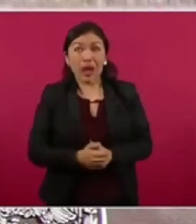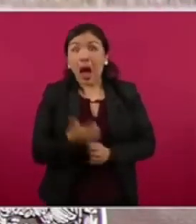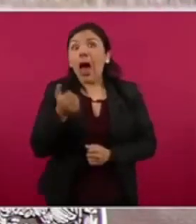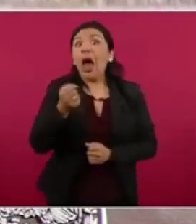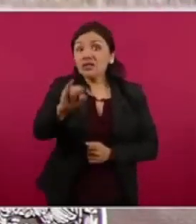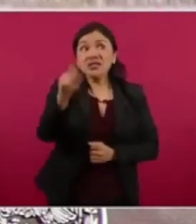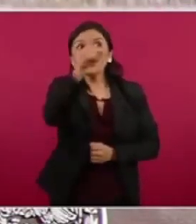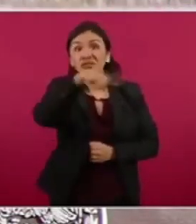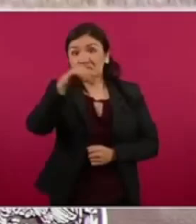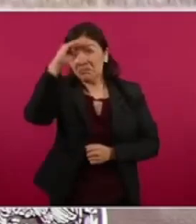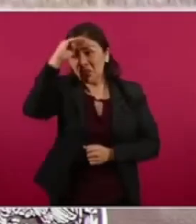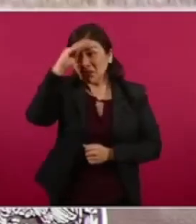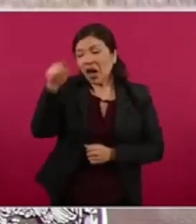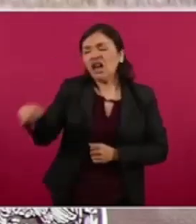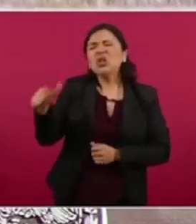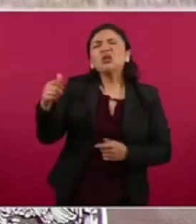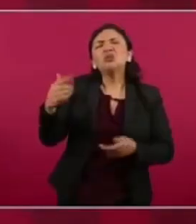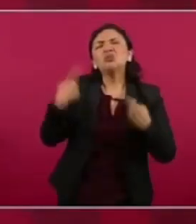dando a los ciudadanos,